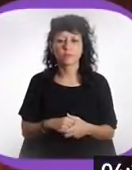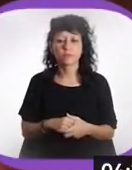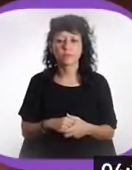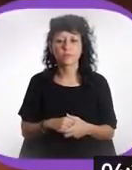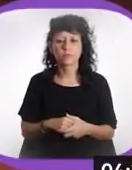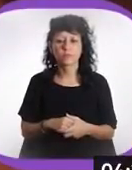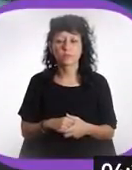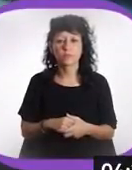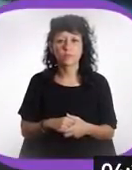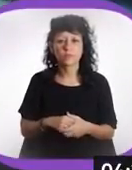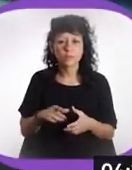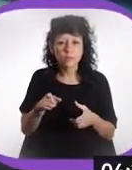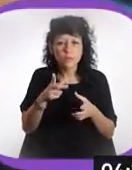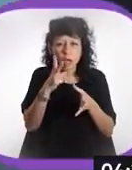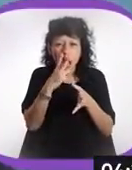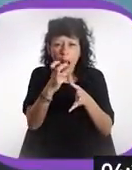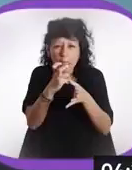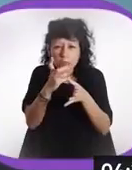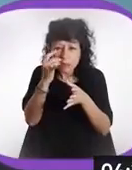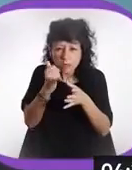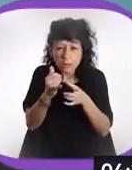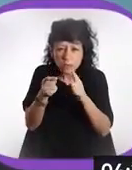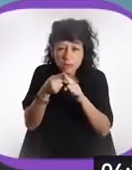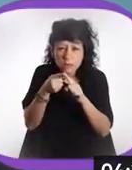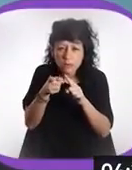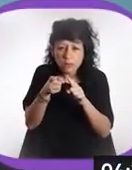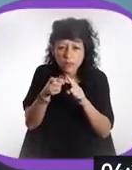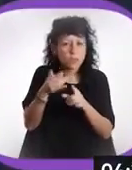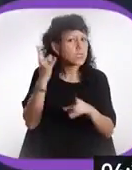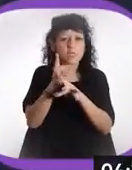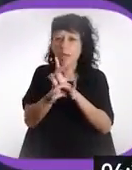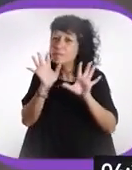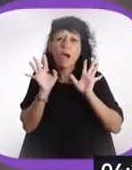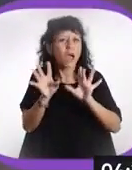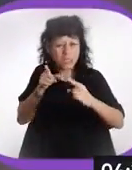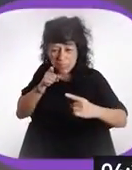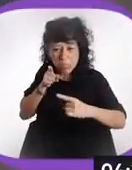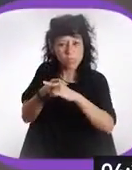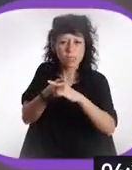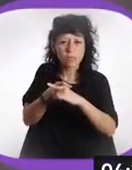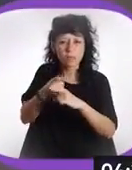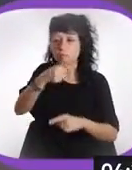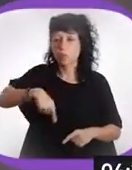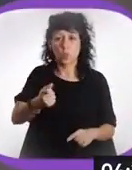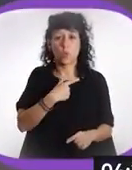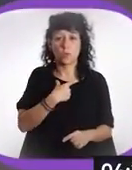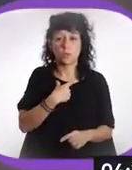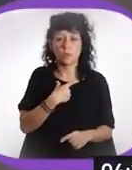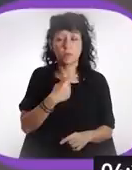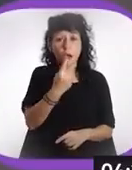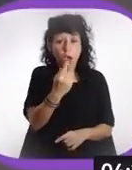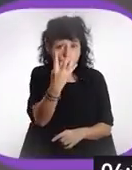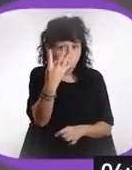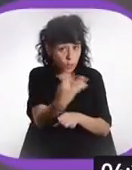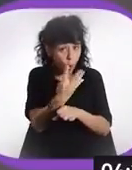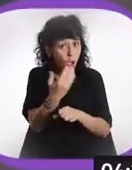¡Un pulso electromagnético! ¡Woo! ¡Siempre hay que atacarlos así! ¡Y son nuestros! Se puede lanzar uno cada 4 horas y solo